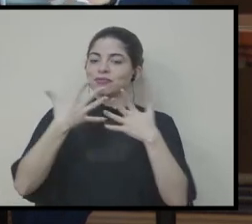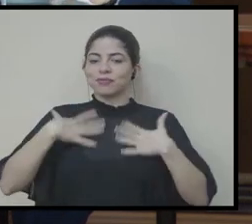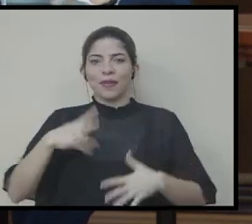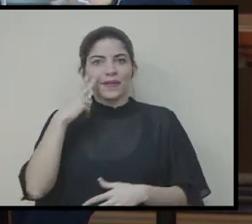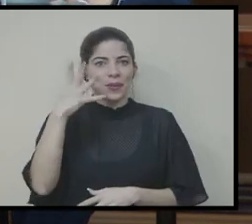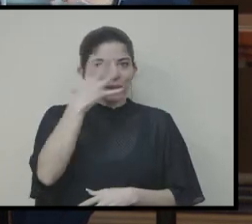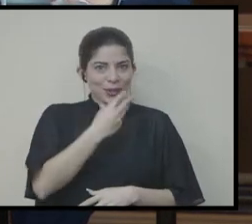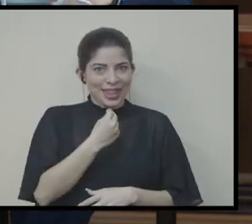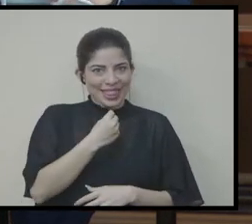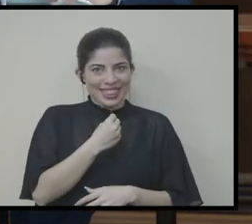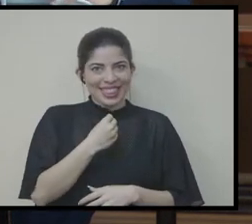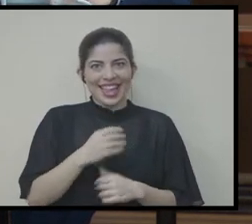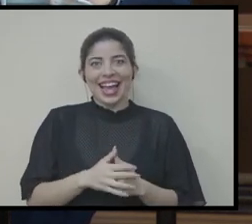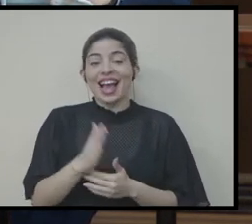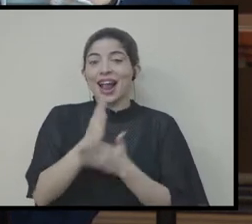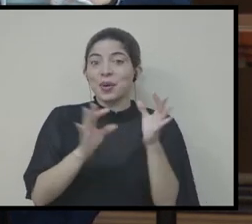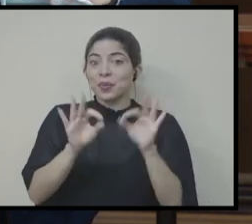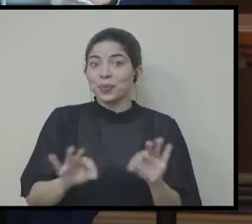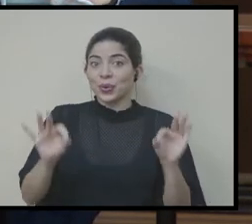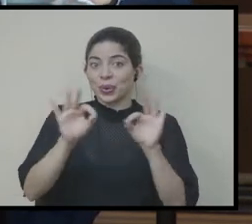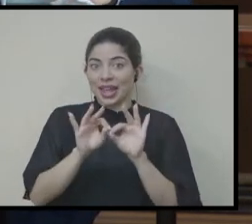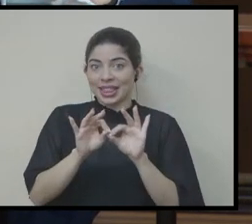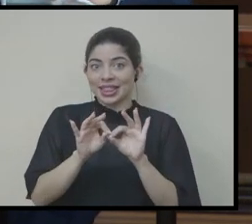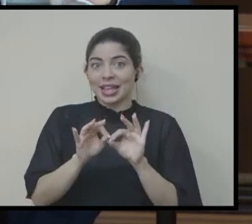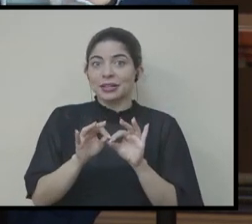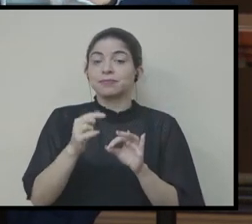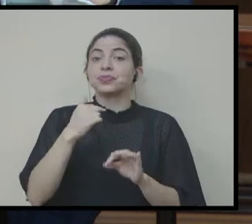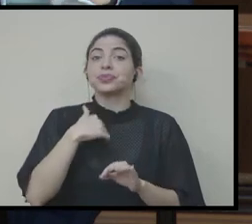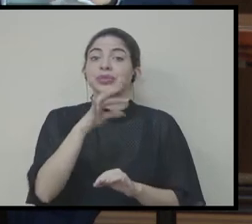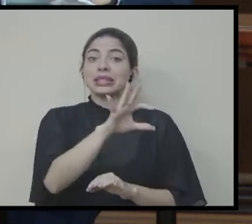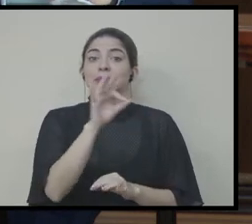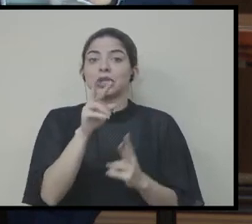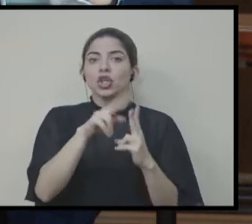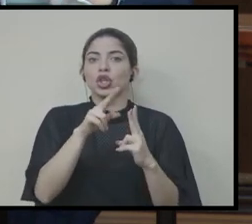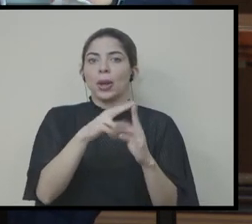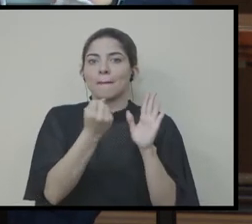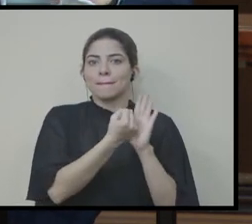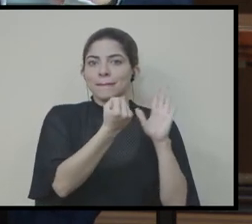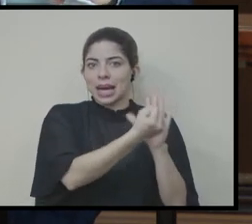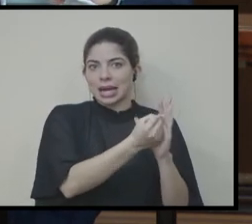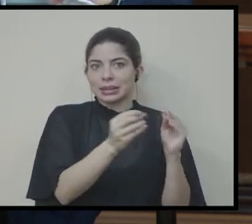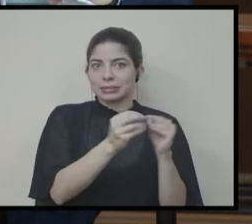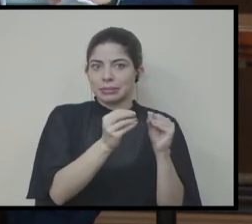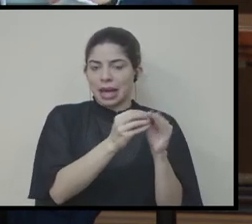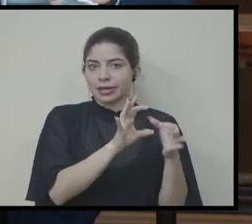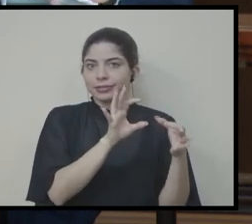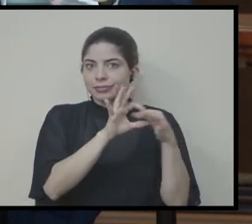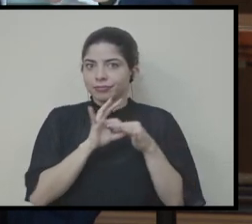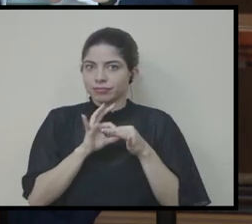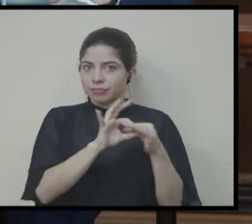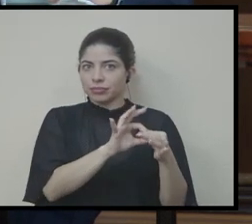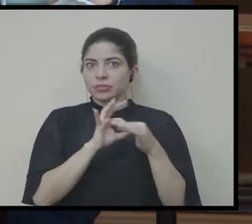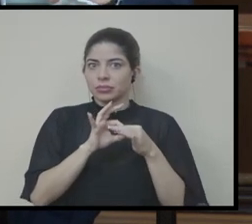bonita. Algo muy importante, invité a dos marcas más, porque...